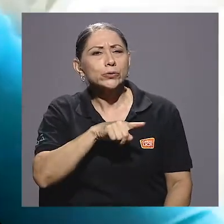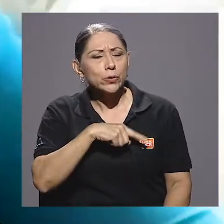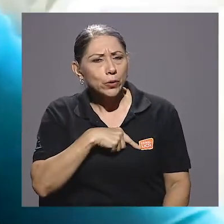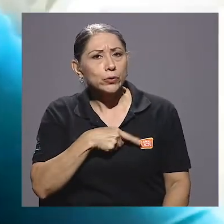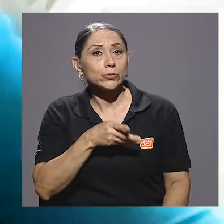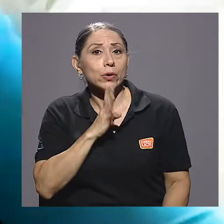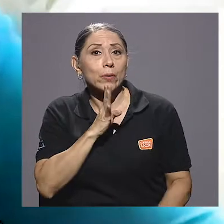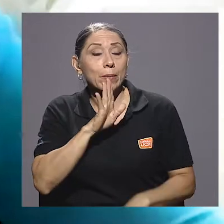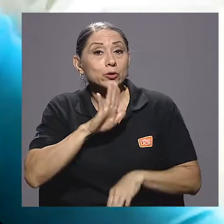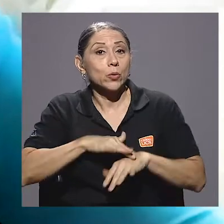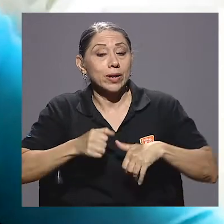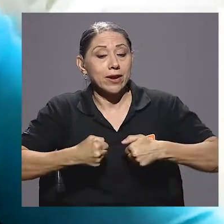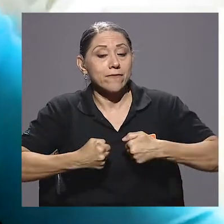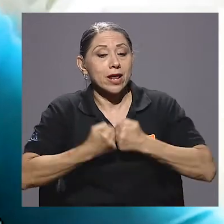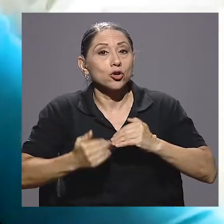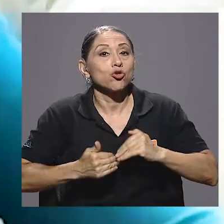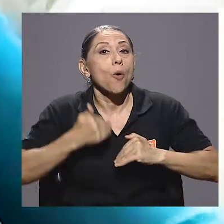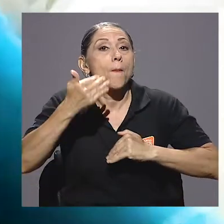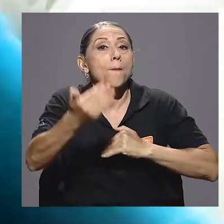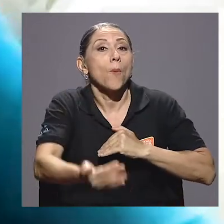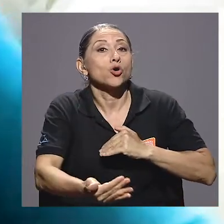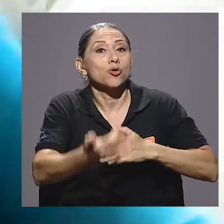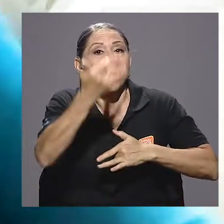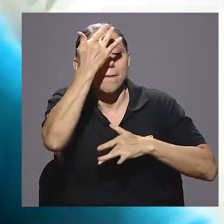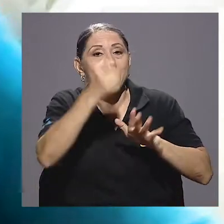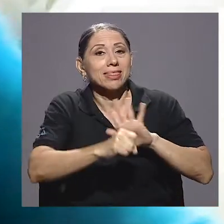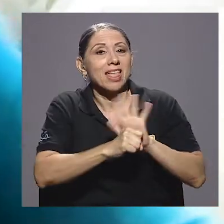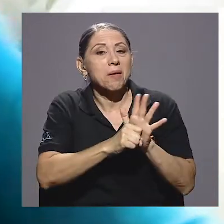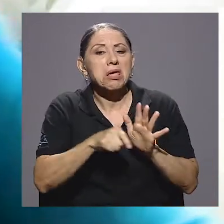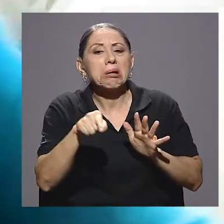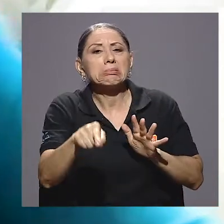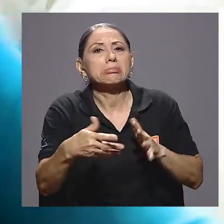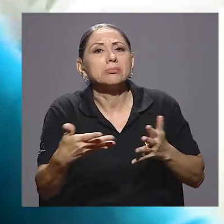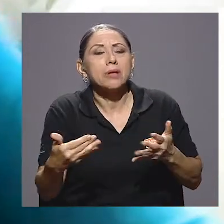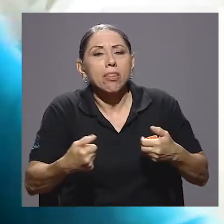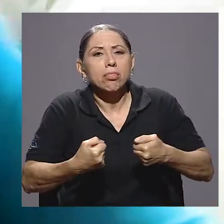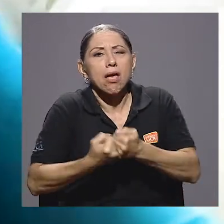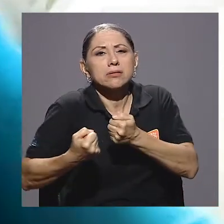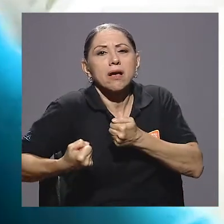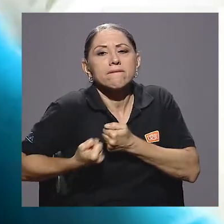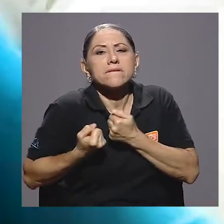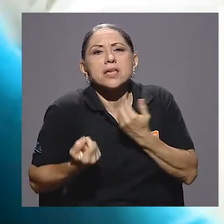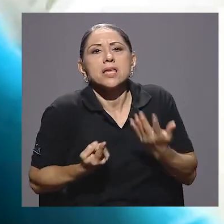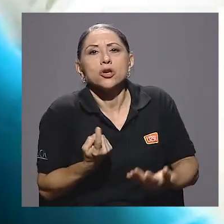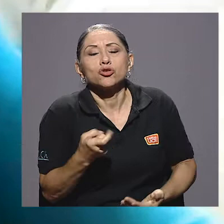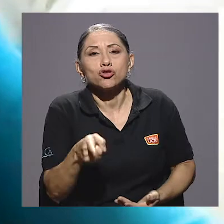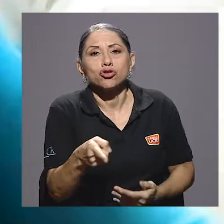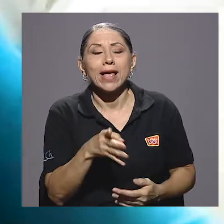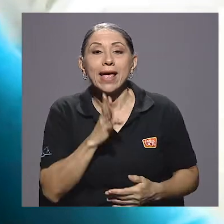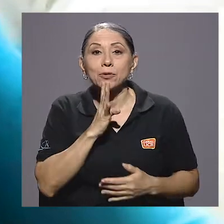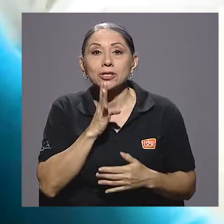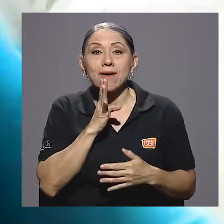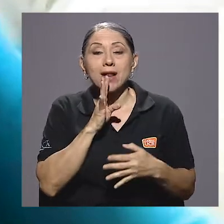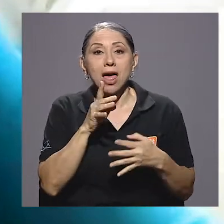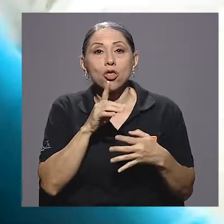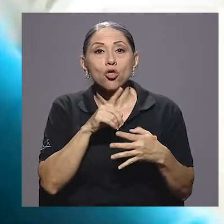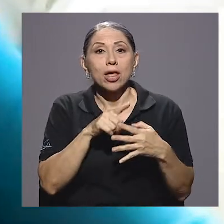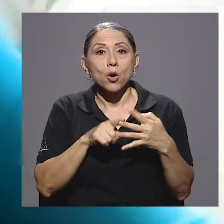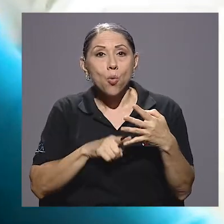hemos hablado, cuando hablamos de los retos post pandemia, ¿verdad? Lo que nos queda, los desafíos, hemos hablado de